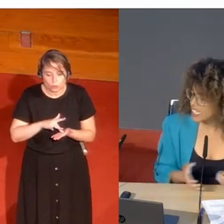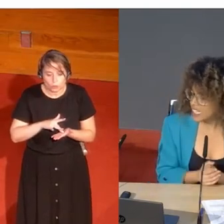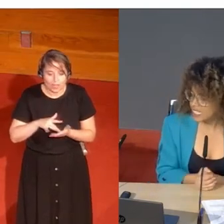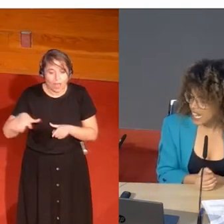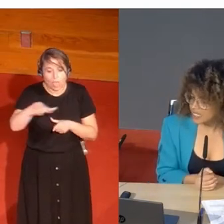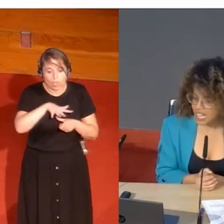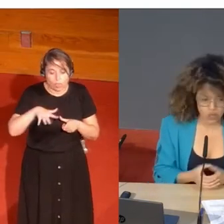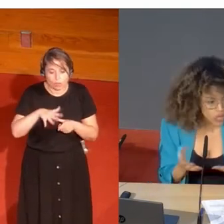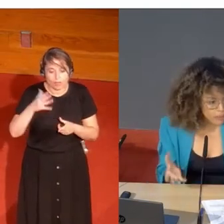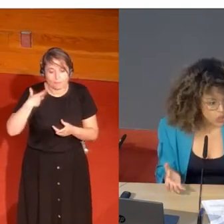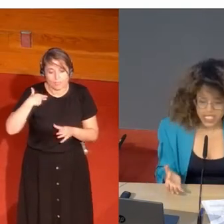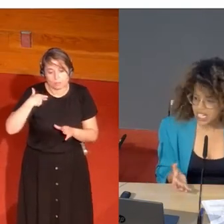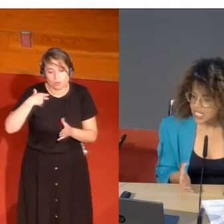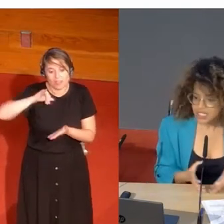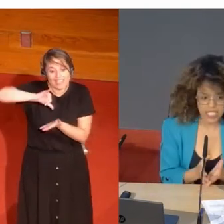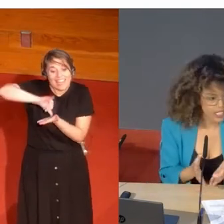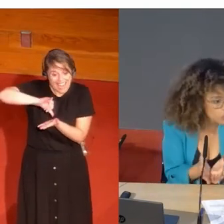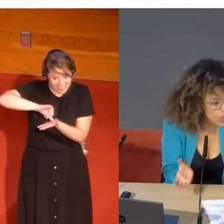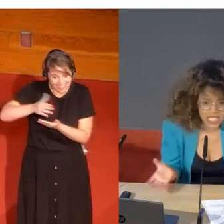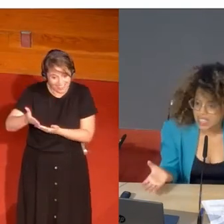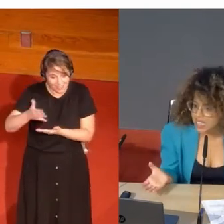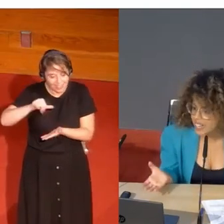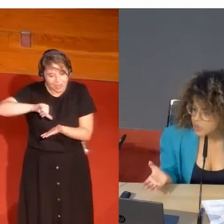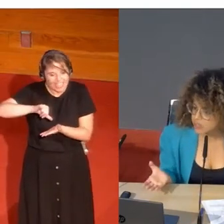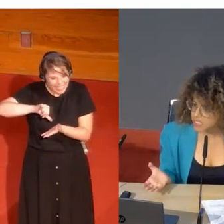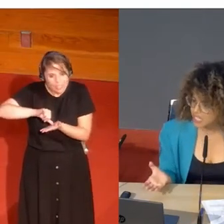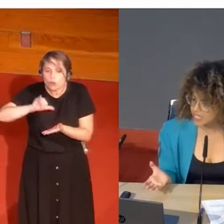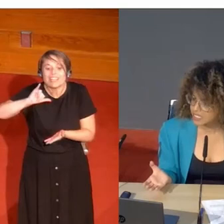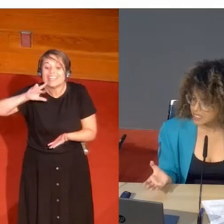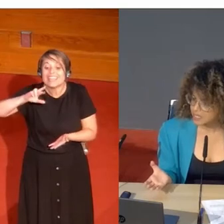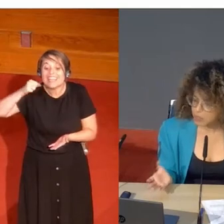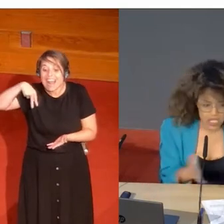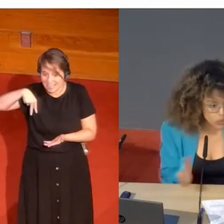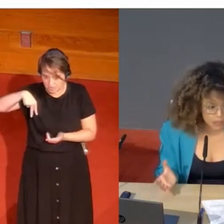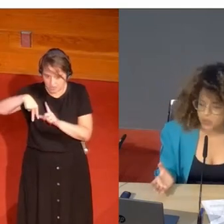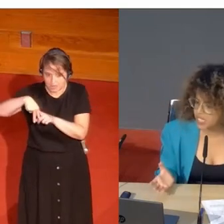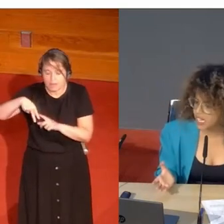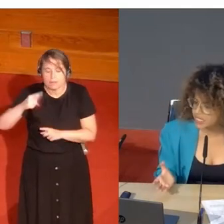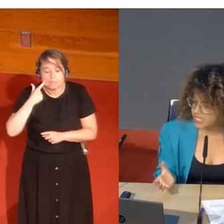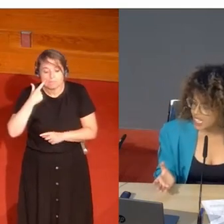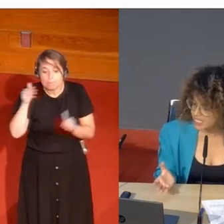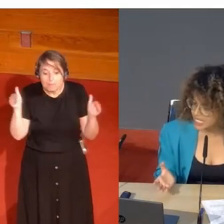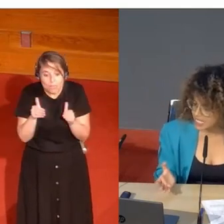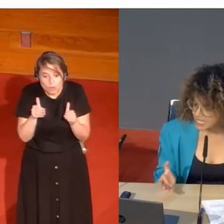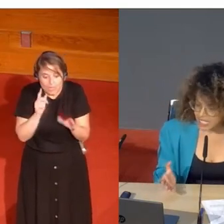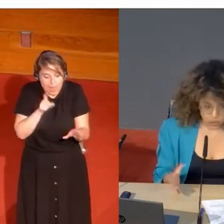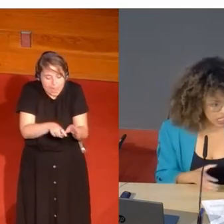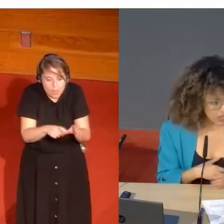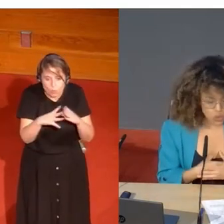bahay en Irán es una minoría que que no pueden acceder a las universidades por ser una minoría